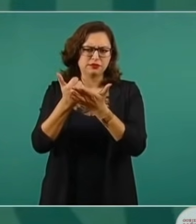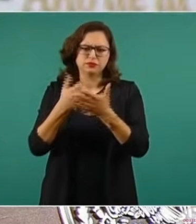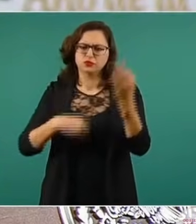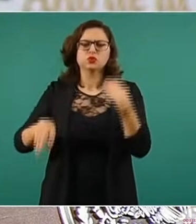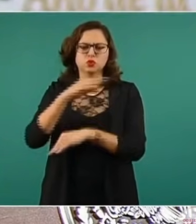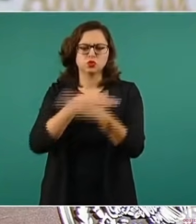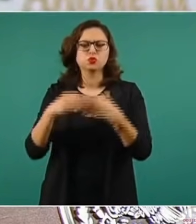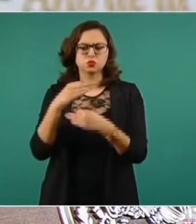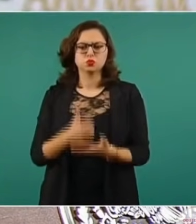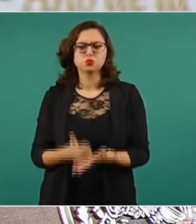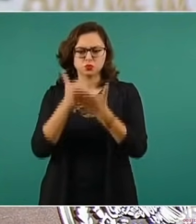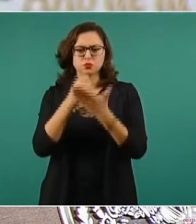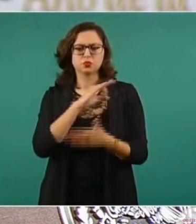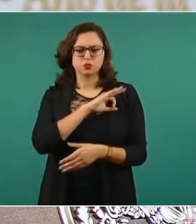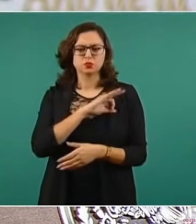todos,